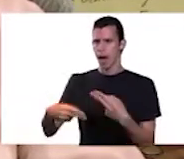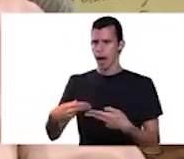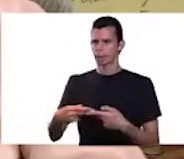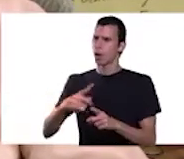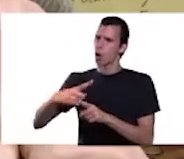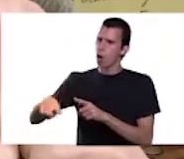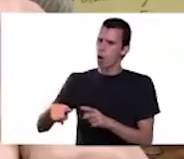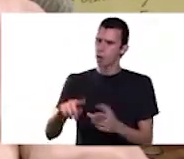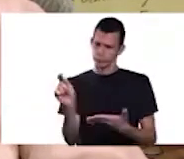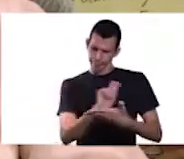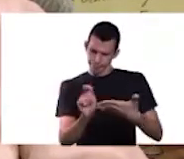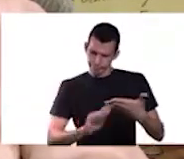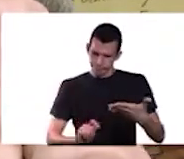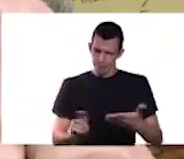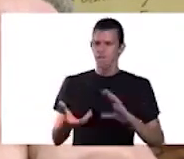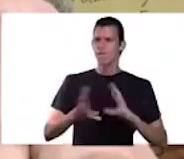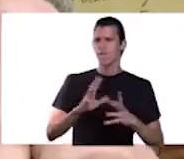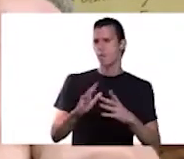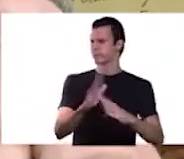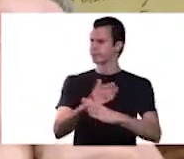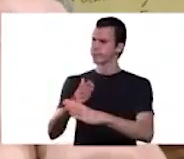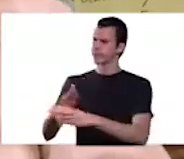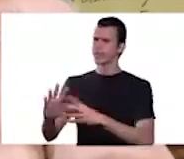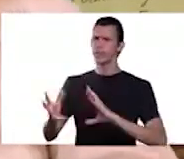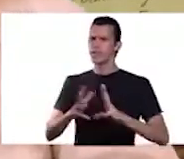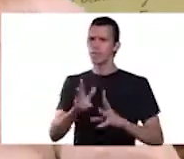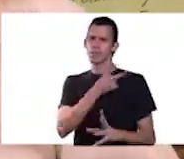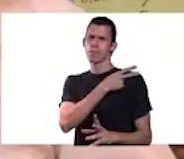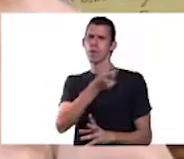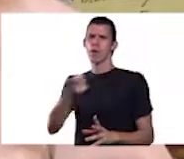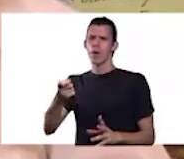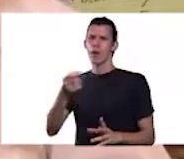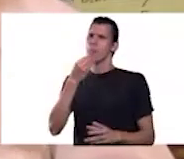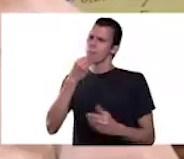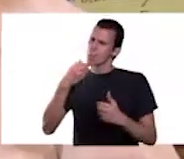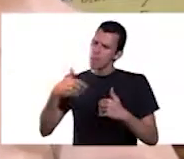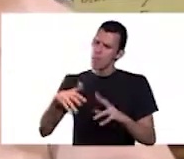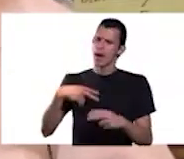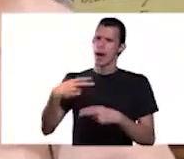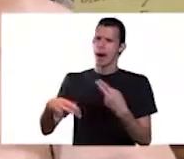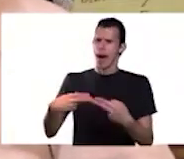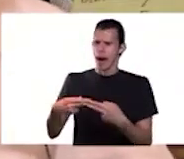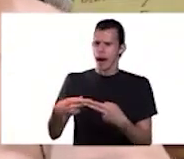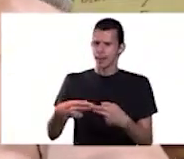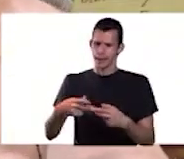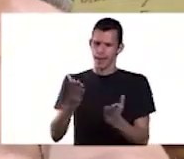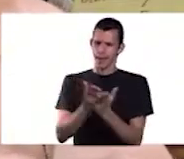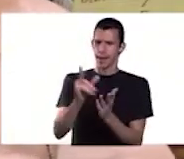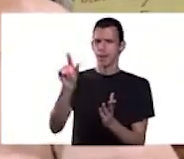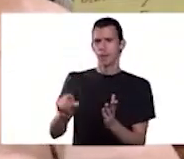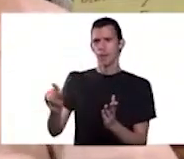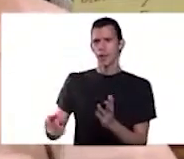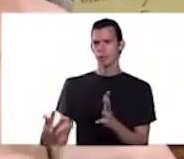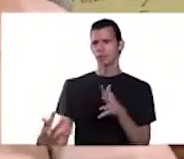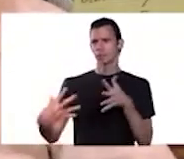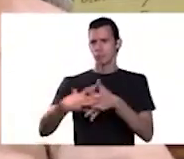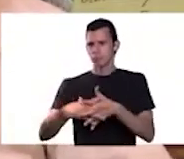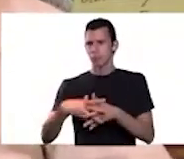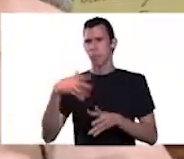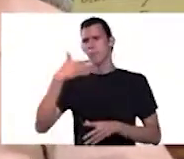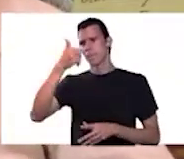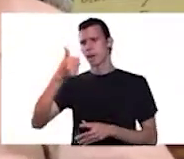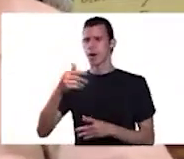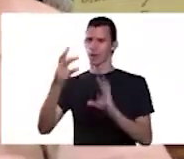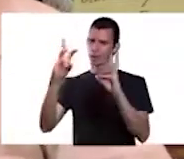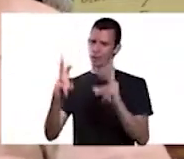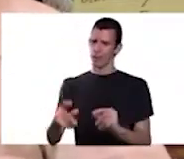prácticos y otras vías, múltiples vías que utiliza el personal docente para eso. Hoy